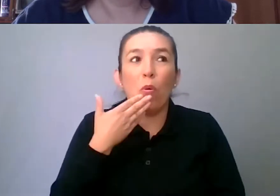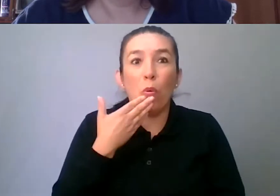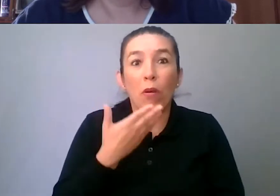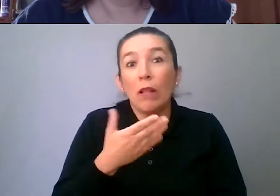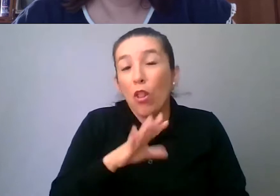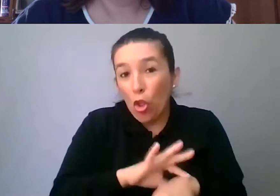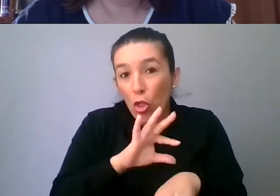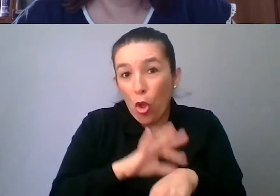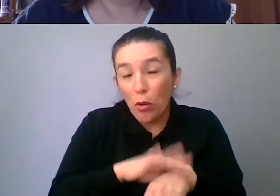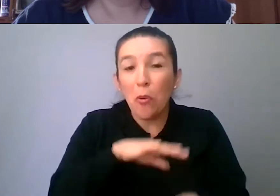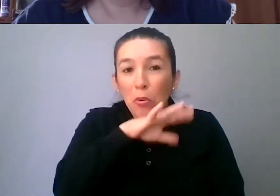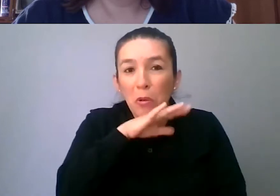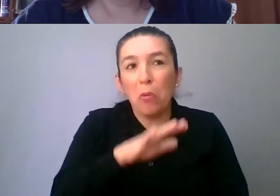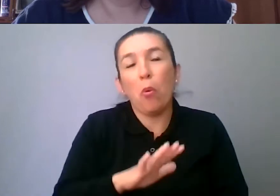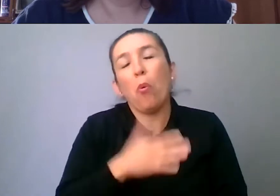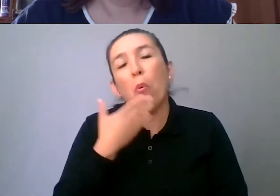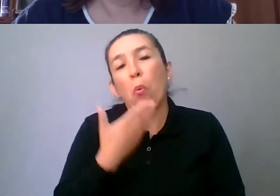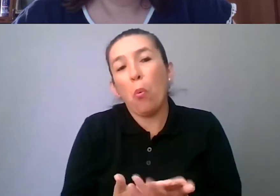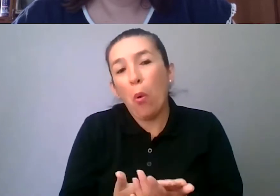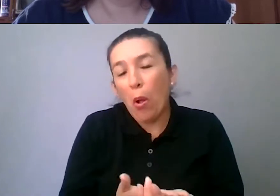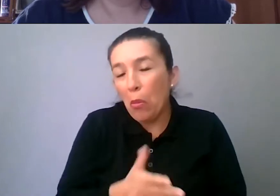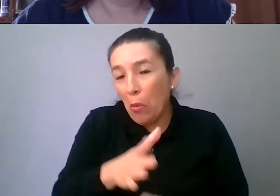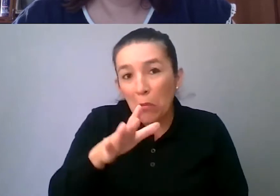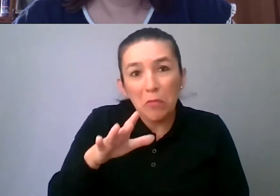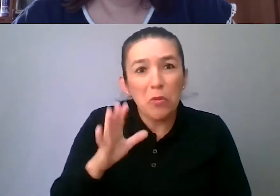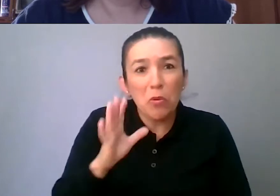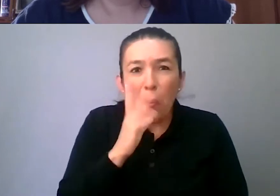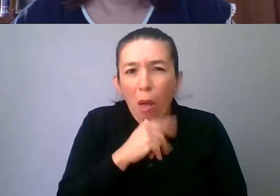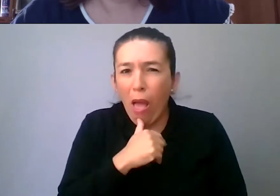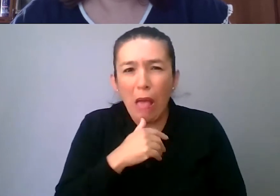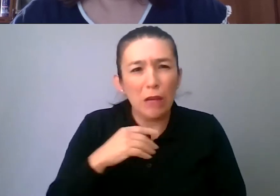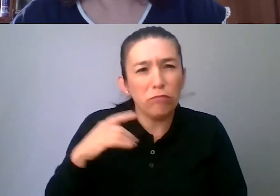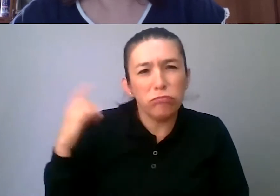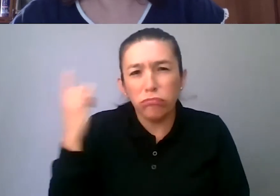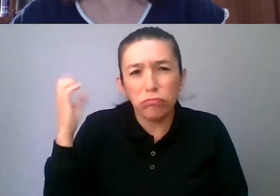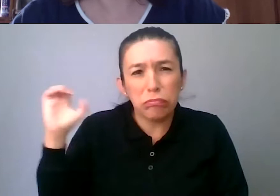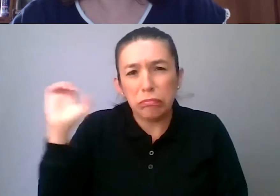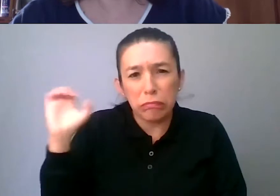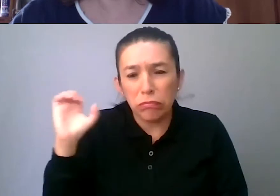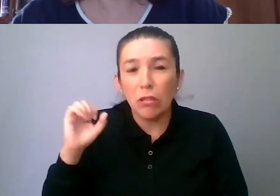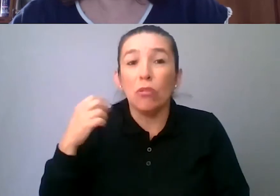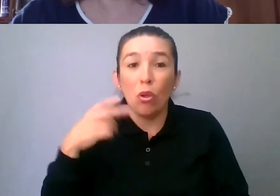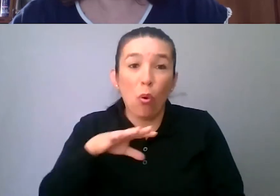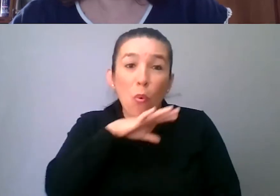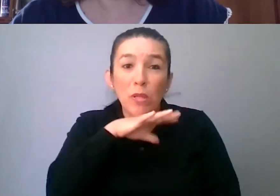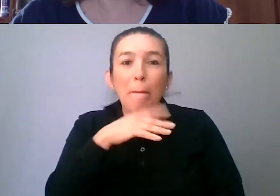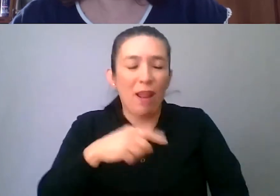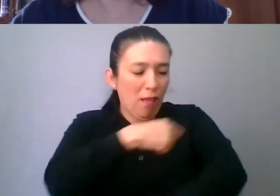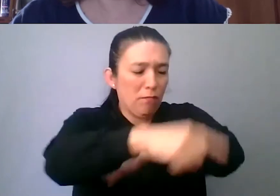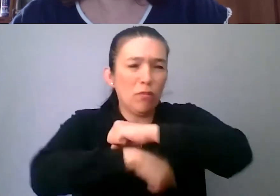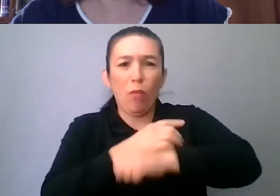una traumatología, las figuras de hilo se usan para inmovilizar un brazo, inmovilizar un paciente a la